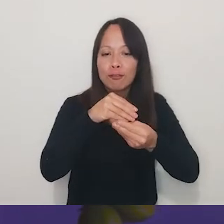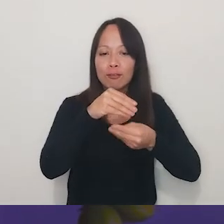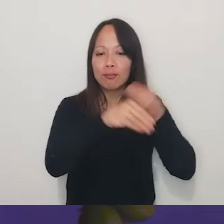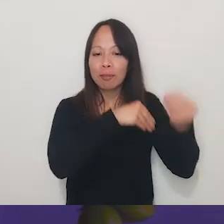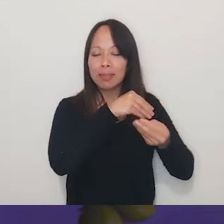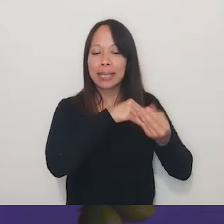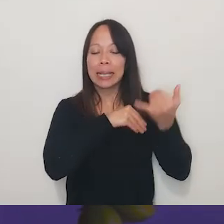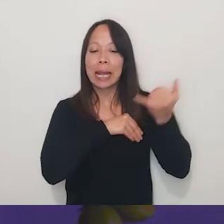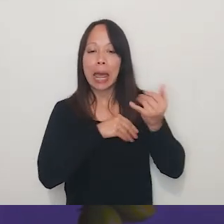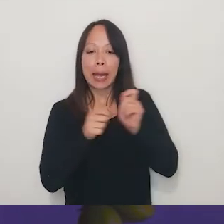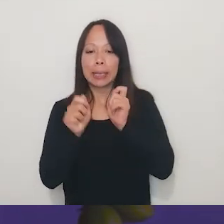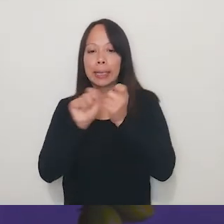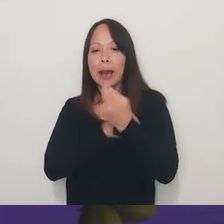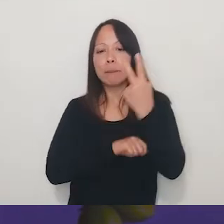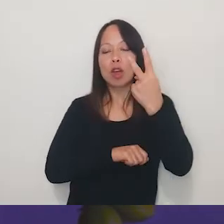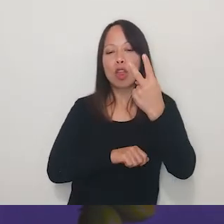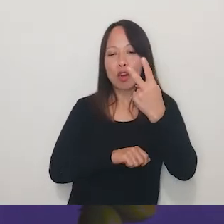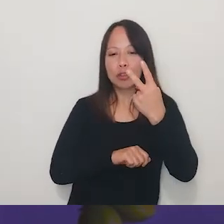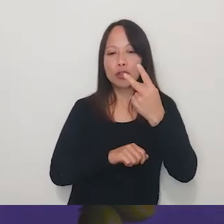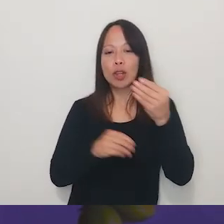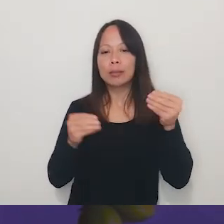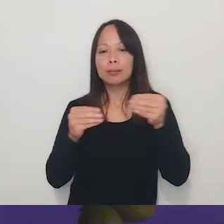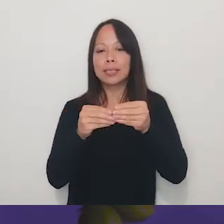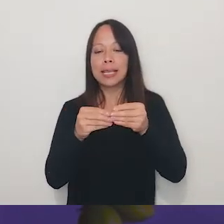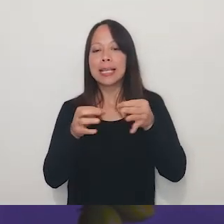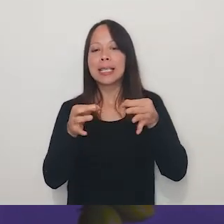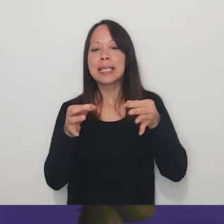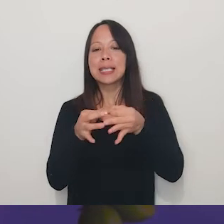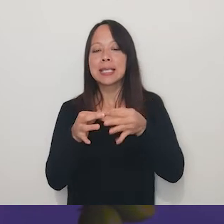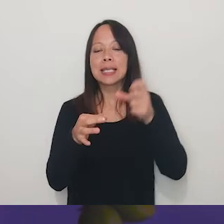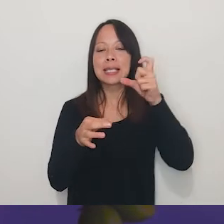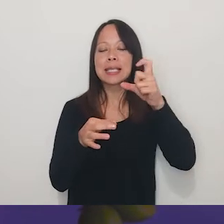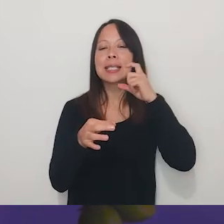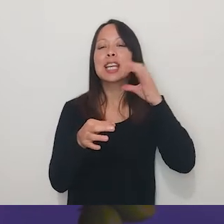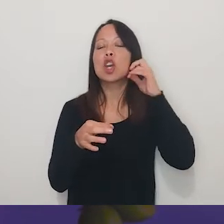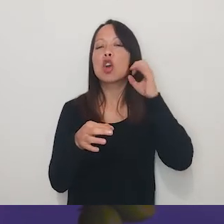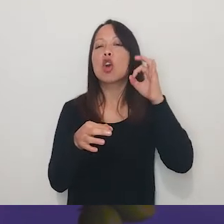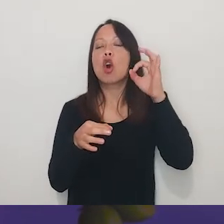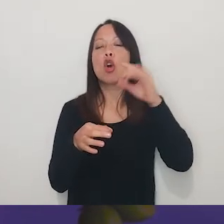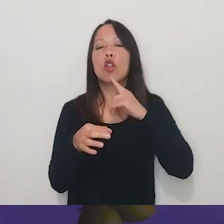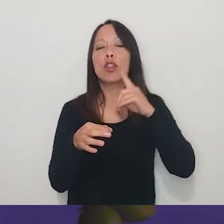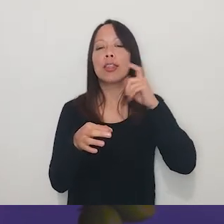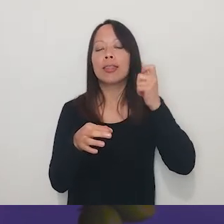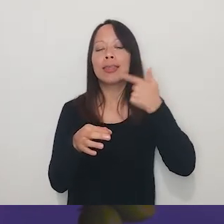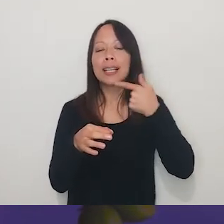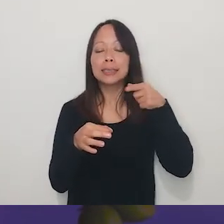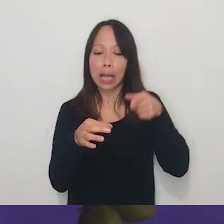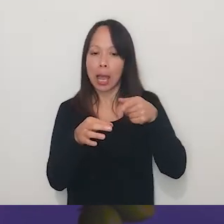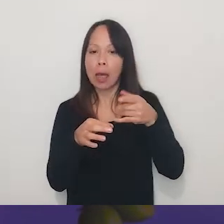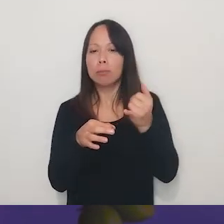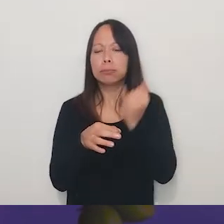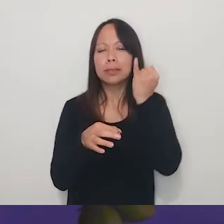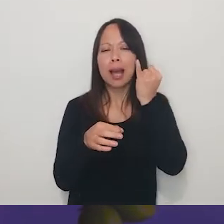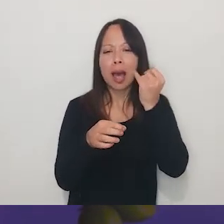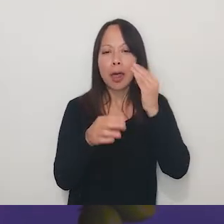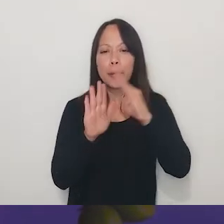dos variantes más débiles, también heterocigotas compuestos o homocigotas, entonces ahí uno ya tiene más